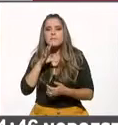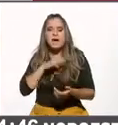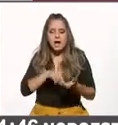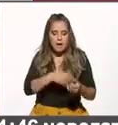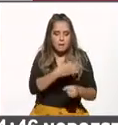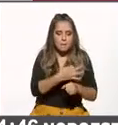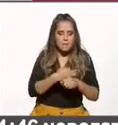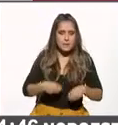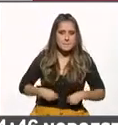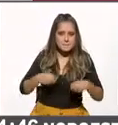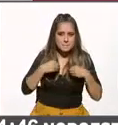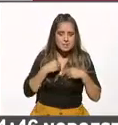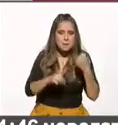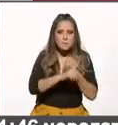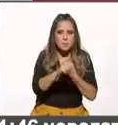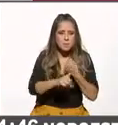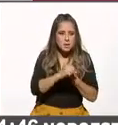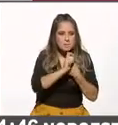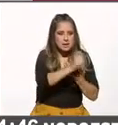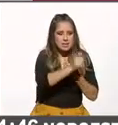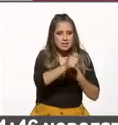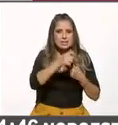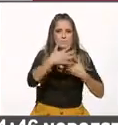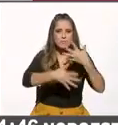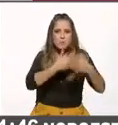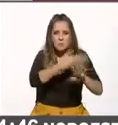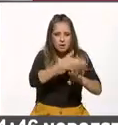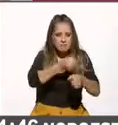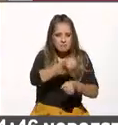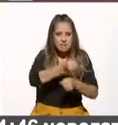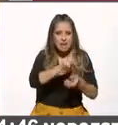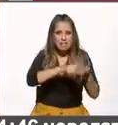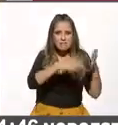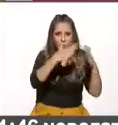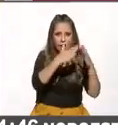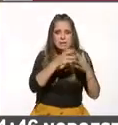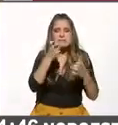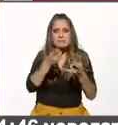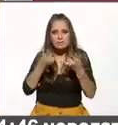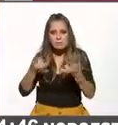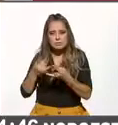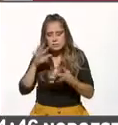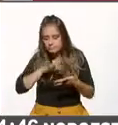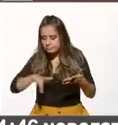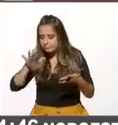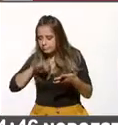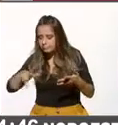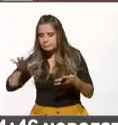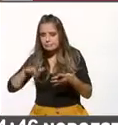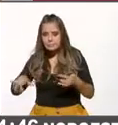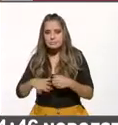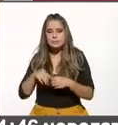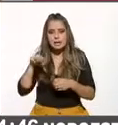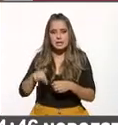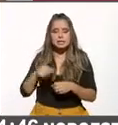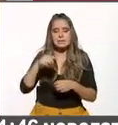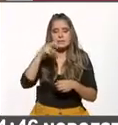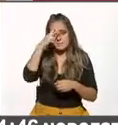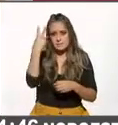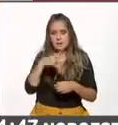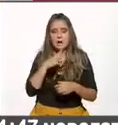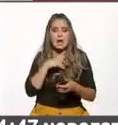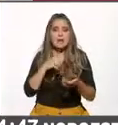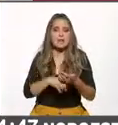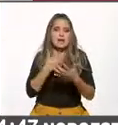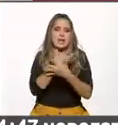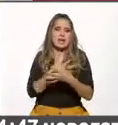actualidad, con problemas tan vigentes como la violencia doméstica, por ejemplo. La minificción se conoce poco, a pesar de que en México tenemos grandes, grandes